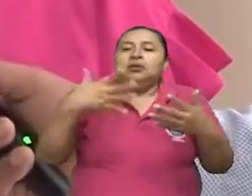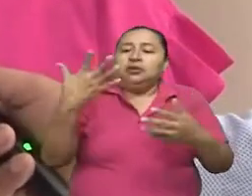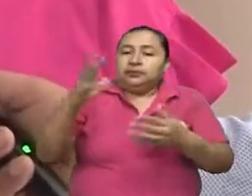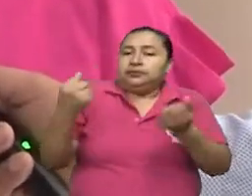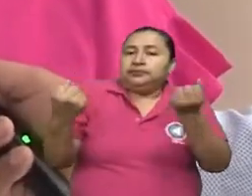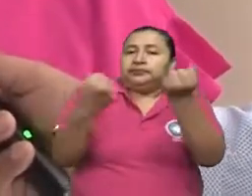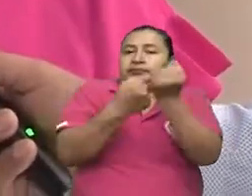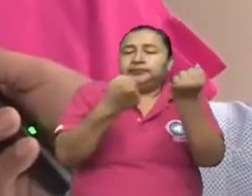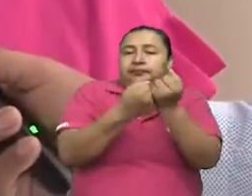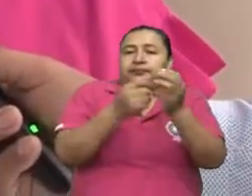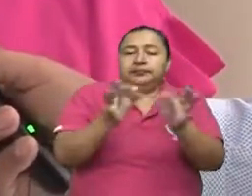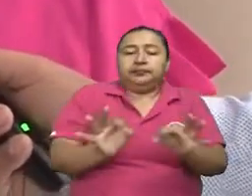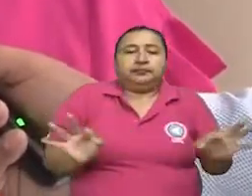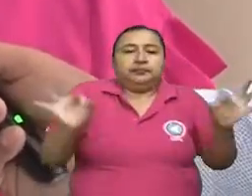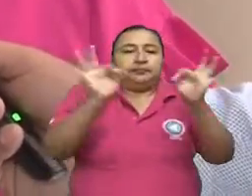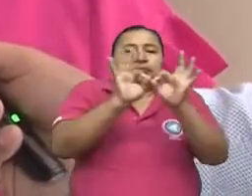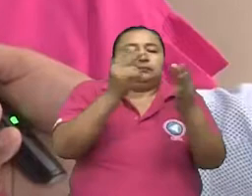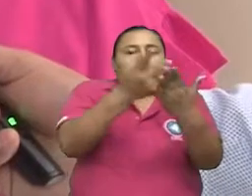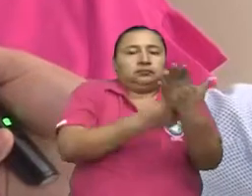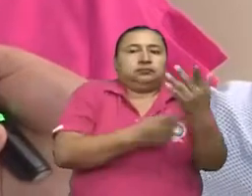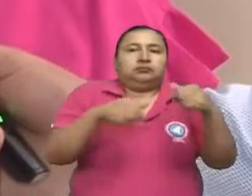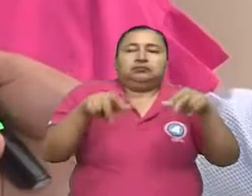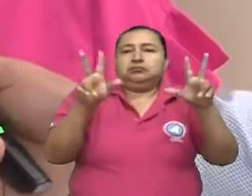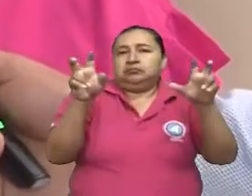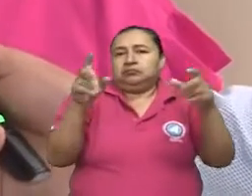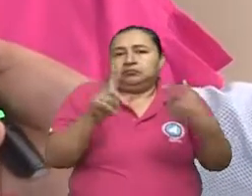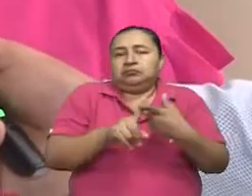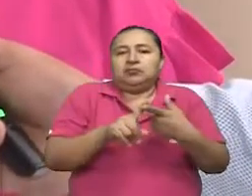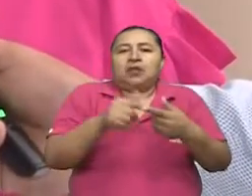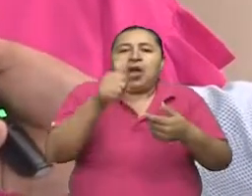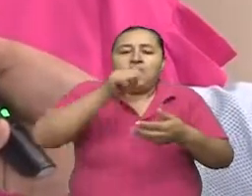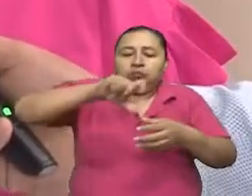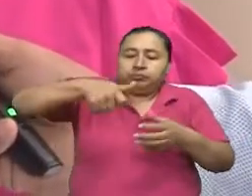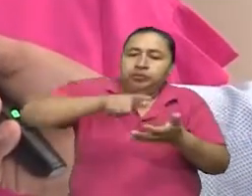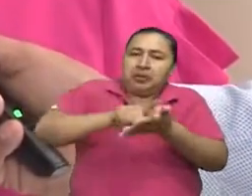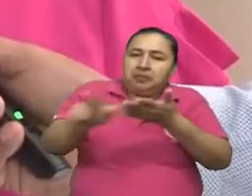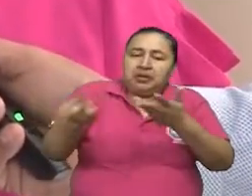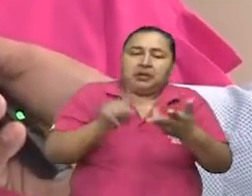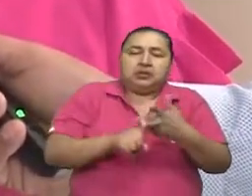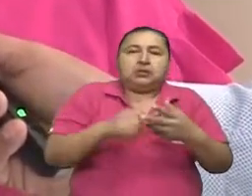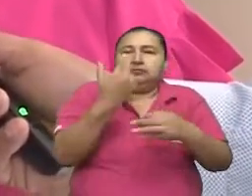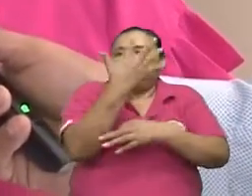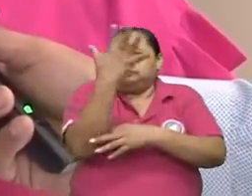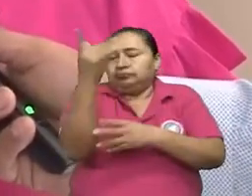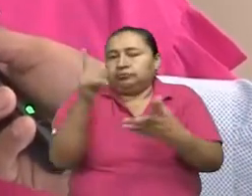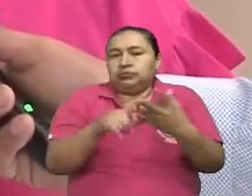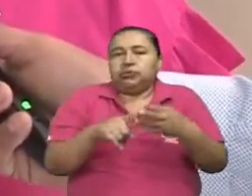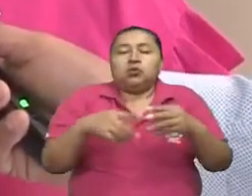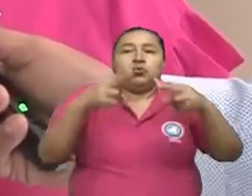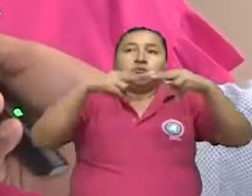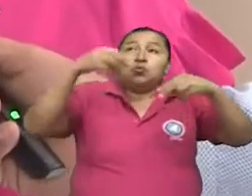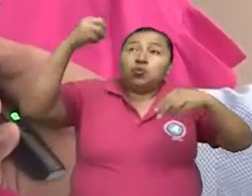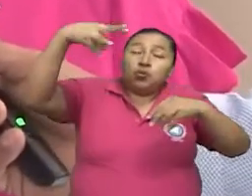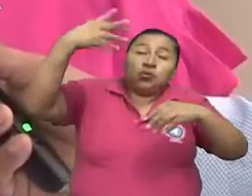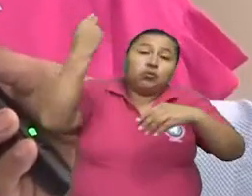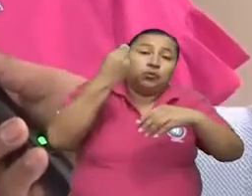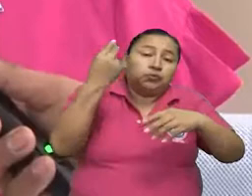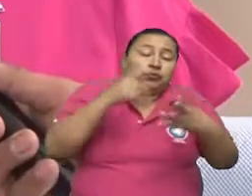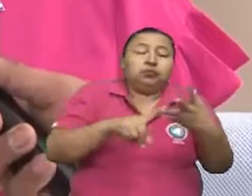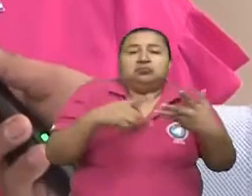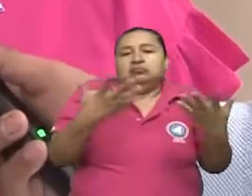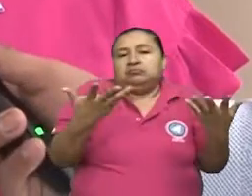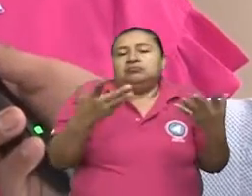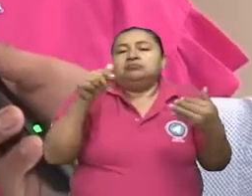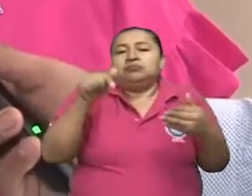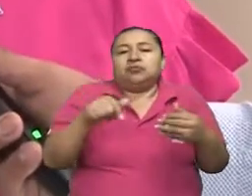en importantes proyectos en temas como agua y saneamiento, medio ambiente, energías renovables, y